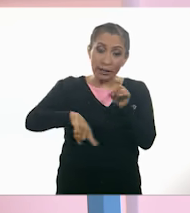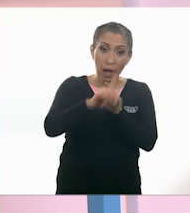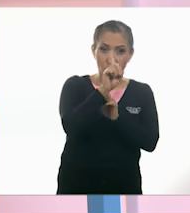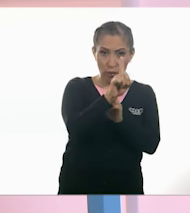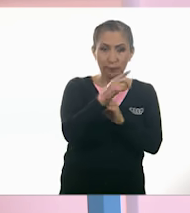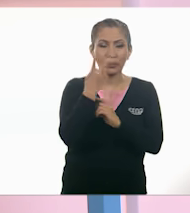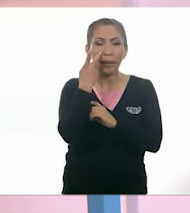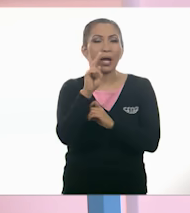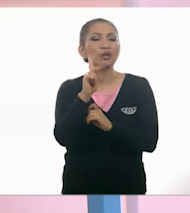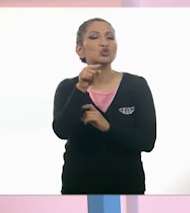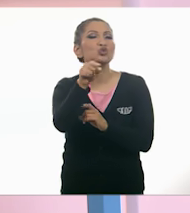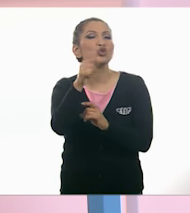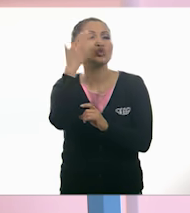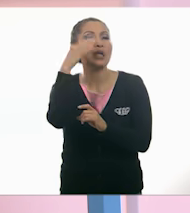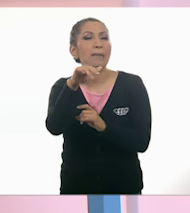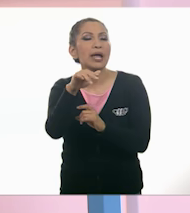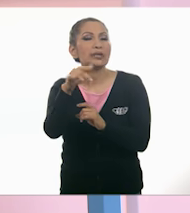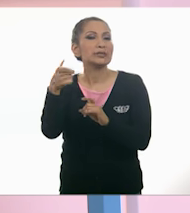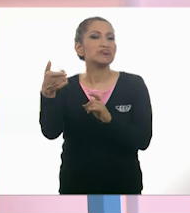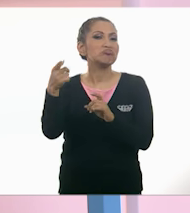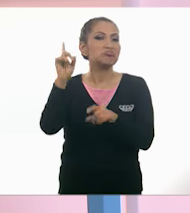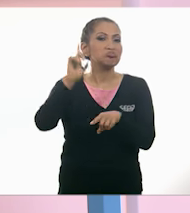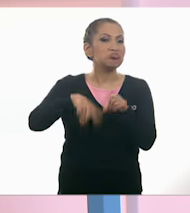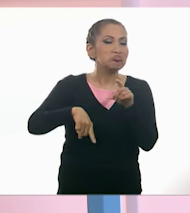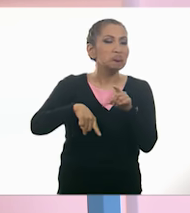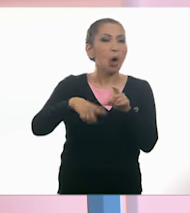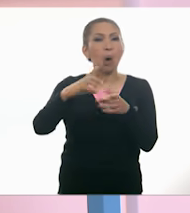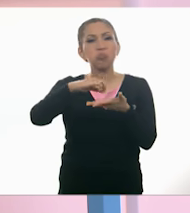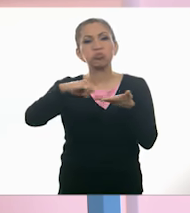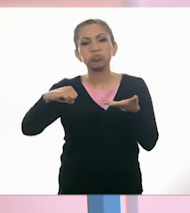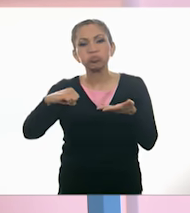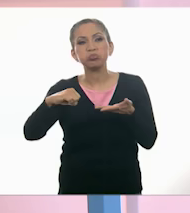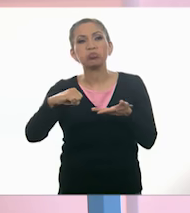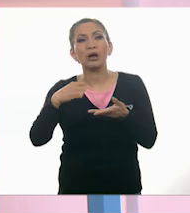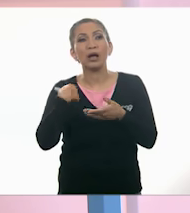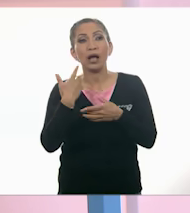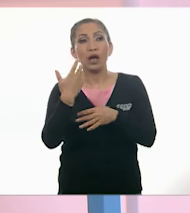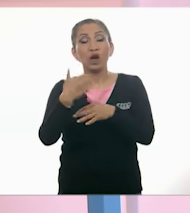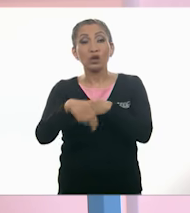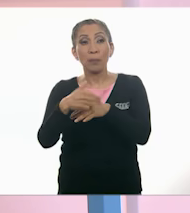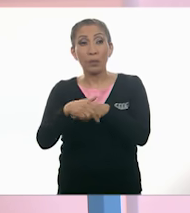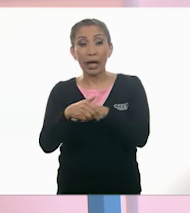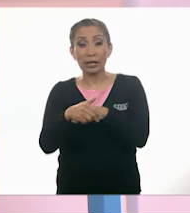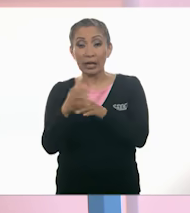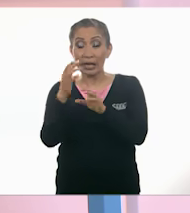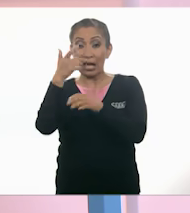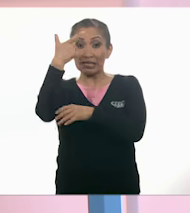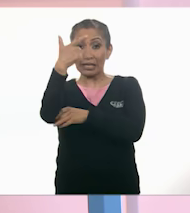voy a ver si sabes restar. Entonces voy a encontrar el número que se encuentra